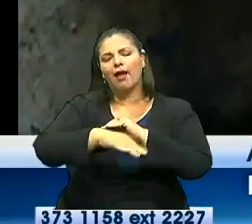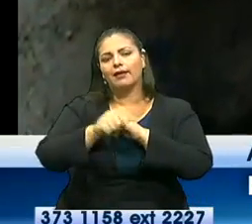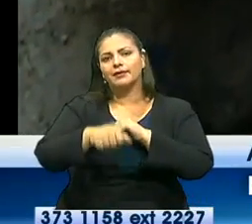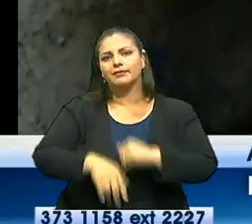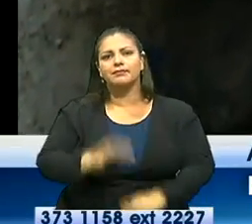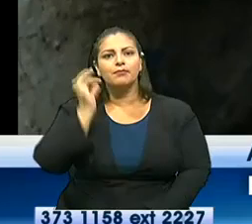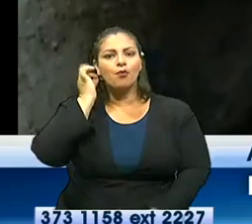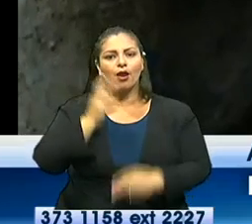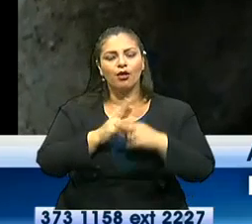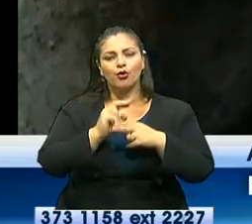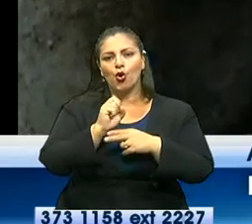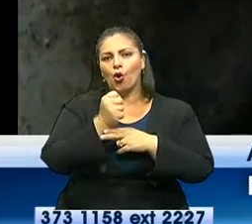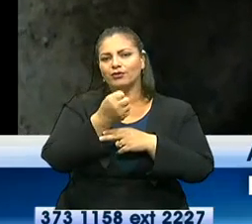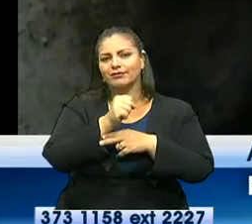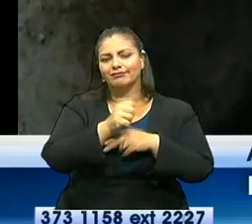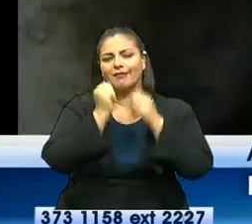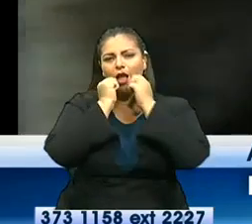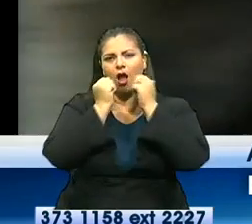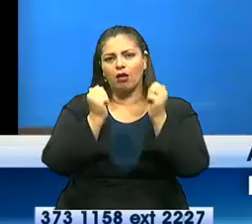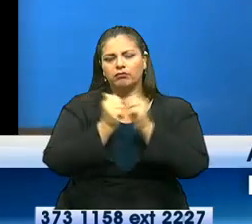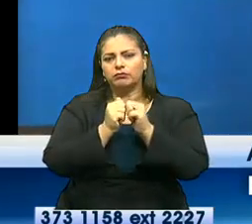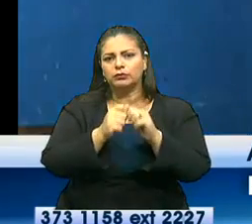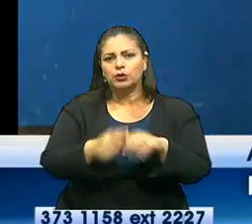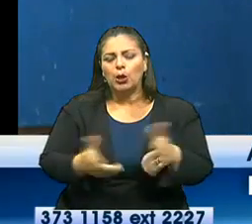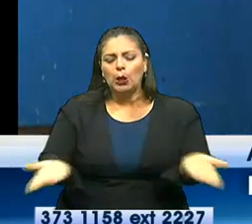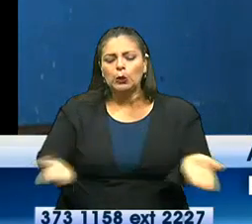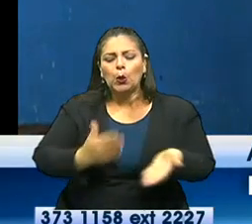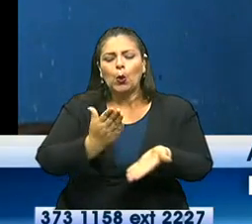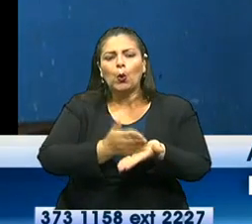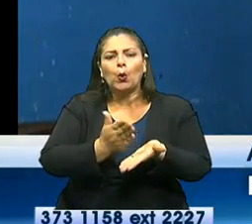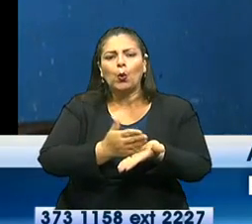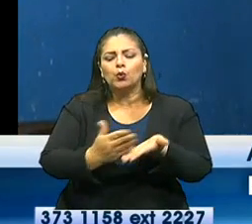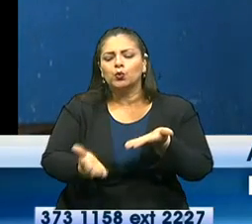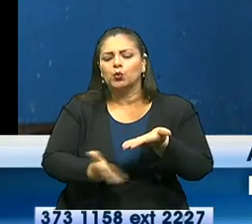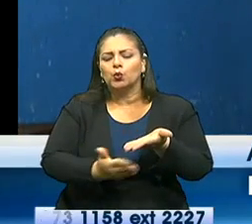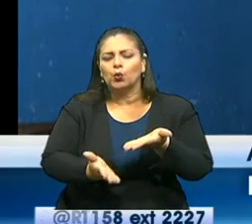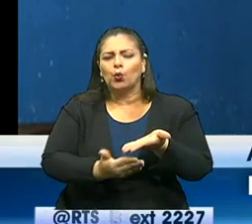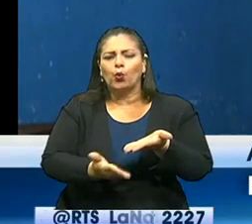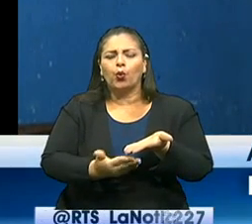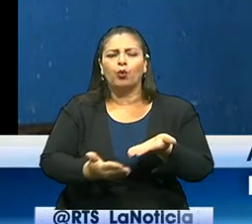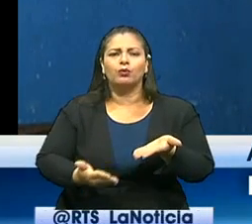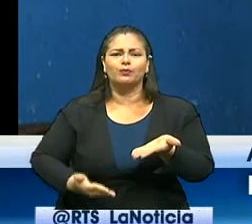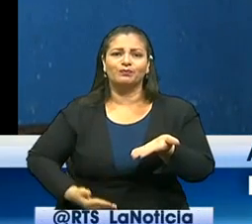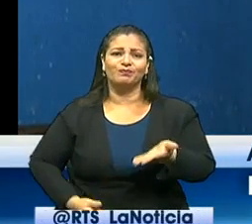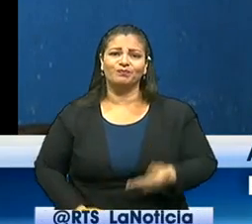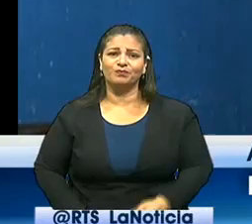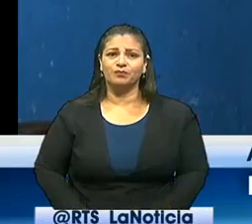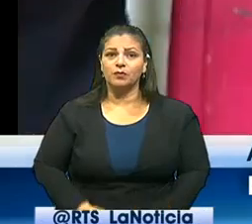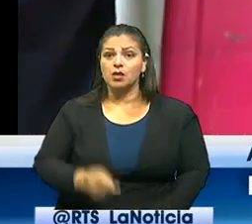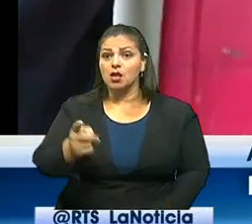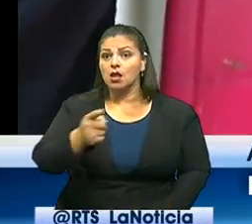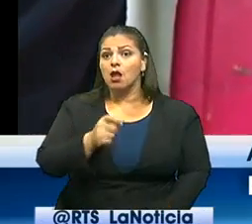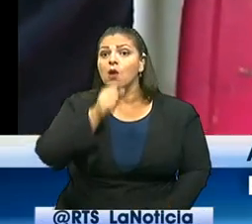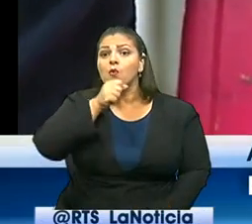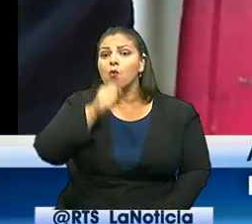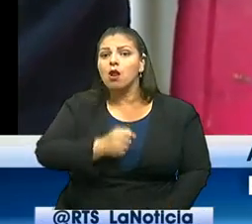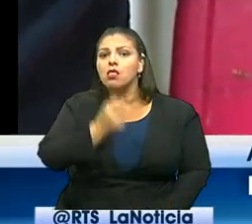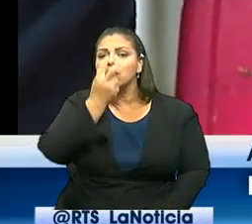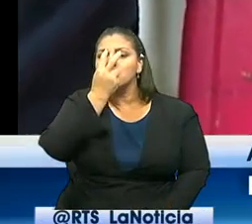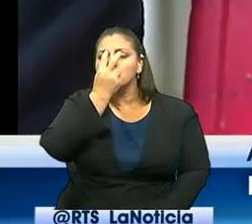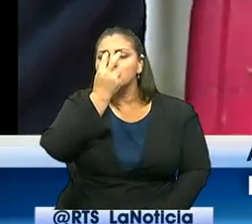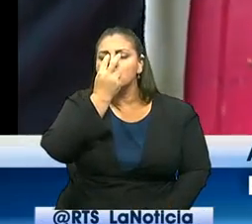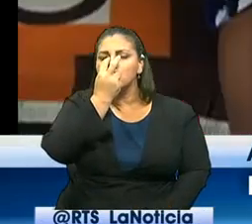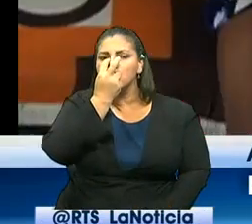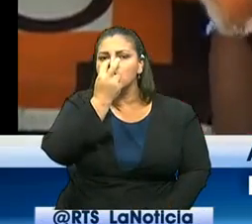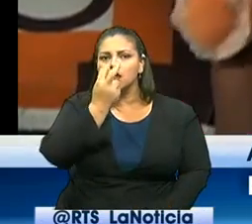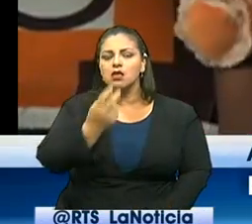para preparar los pocos alimentos que compra. Encima, don Luis tiene problemas con la visión y padece de